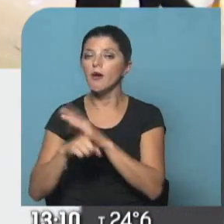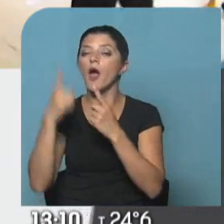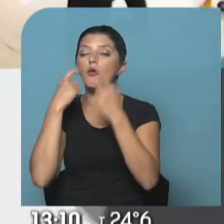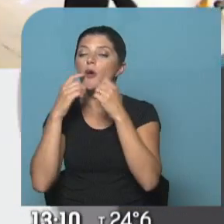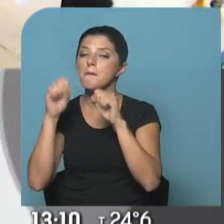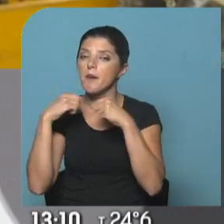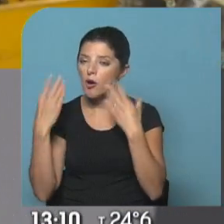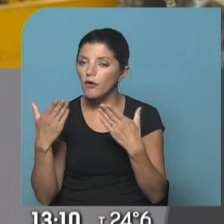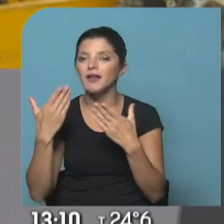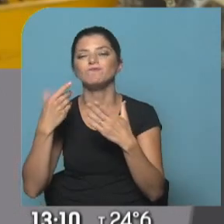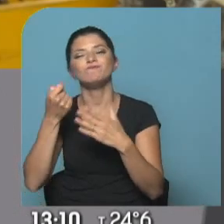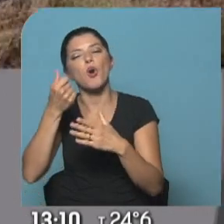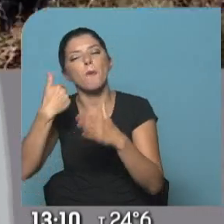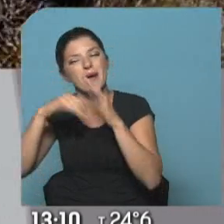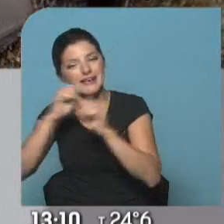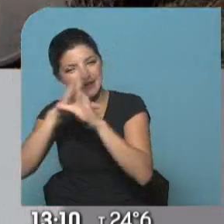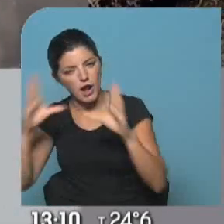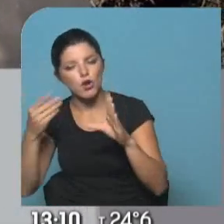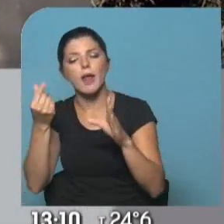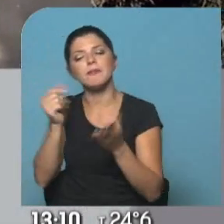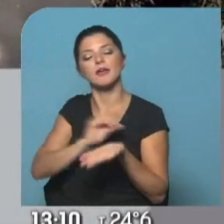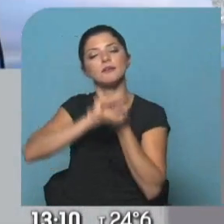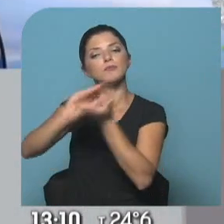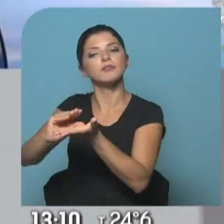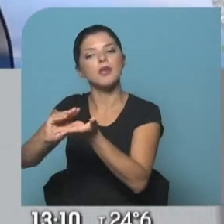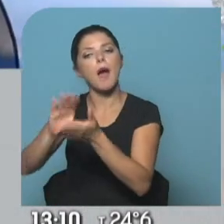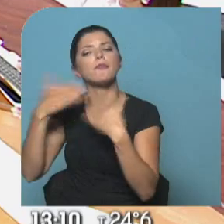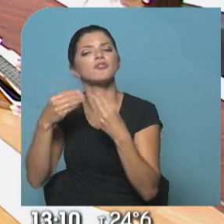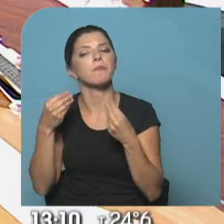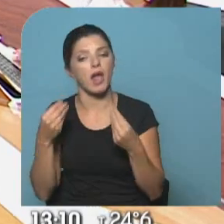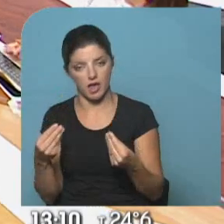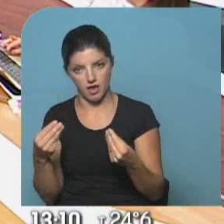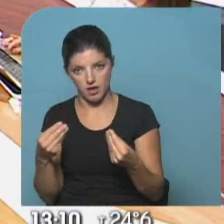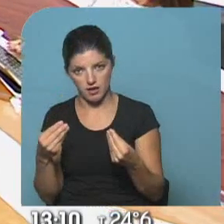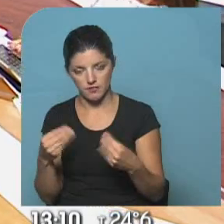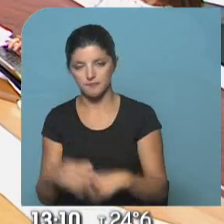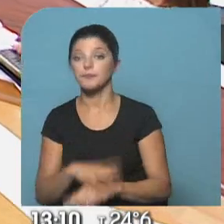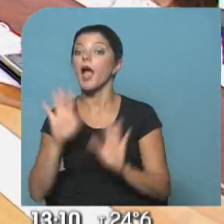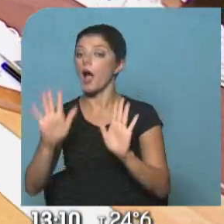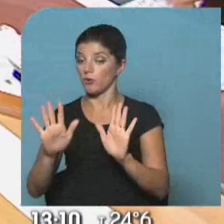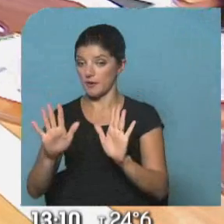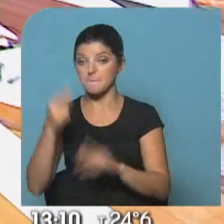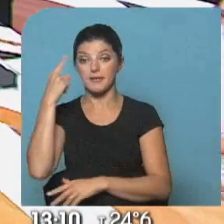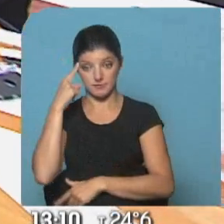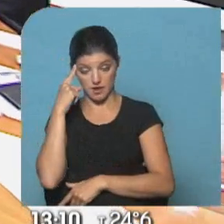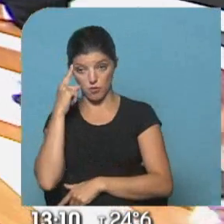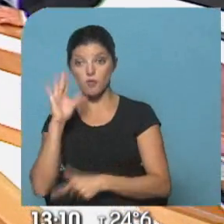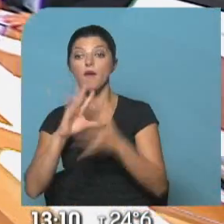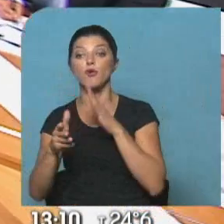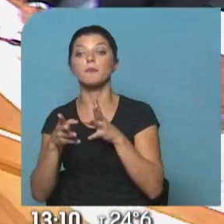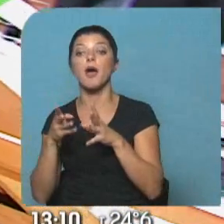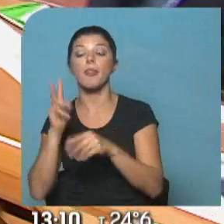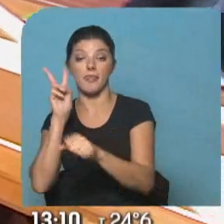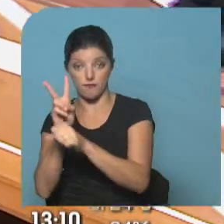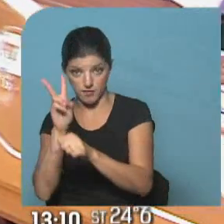no demasiada, en el gasto en defensa, pero realmente planificar un modelo de defensa mucho más ágil, mucho más